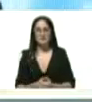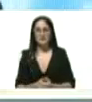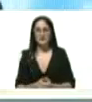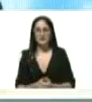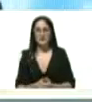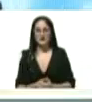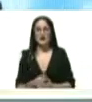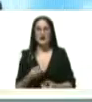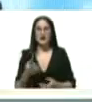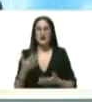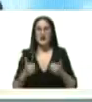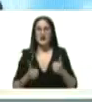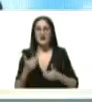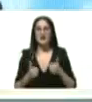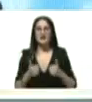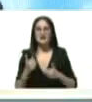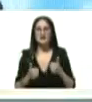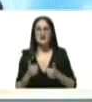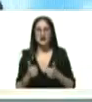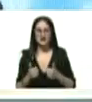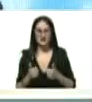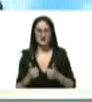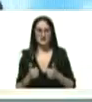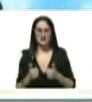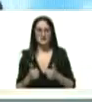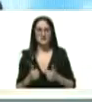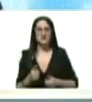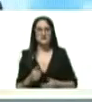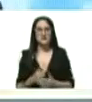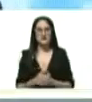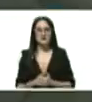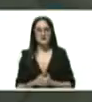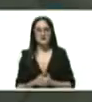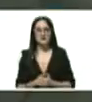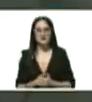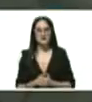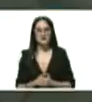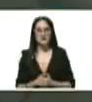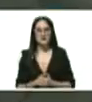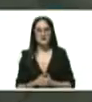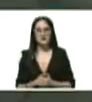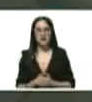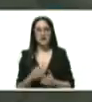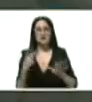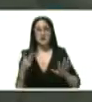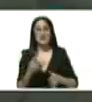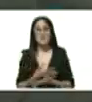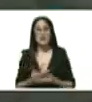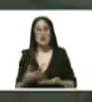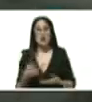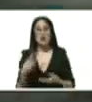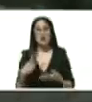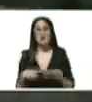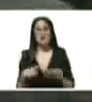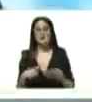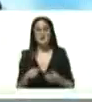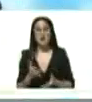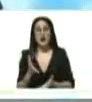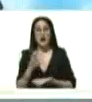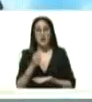llegue la leche, el queso, en los CLAP. Vamos a ampliar los CLAP. Son 7 millones de hogares que le llegamos con los